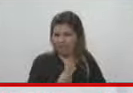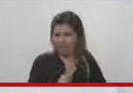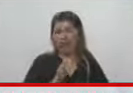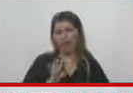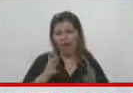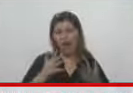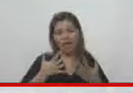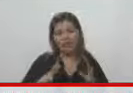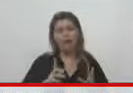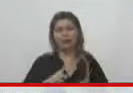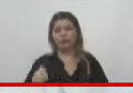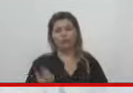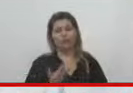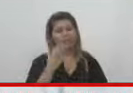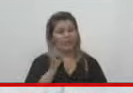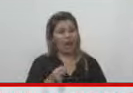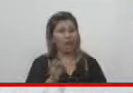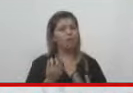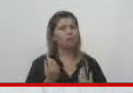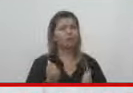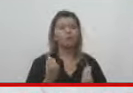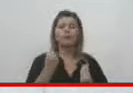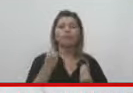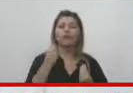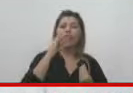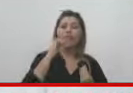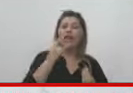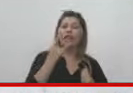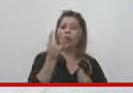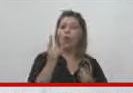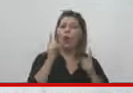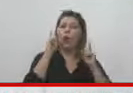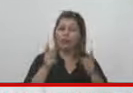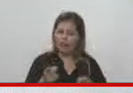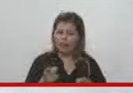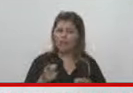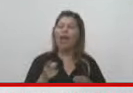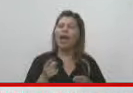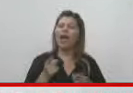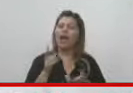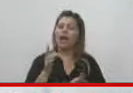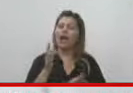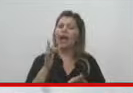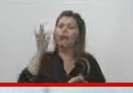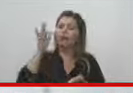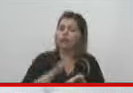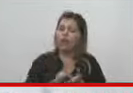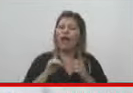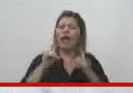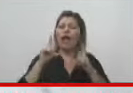sabemos que el DNU también versa sobre el Código Aduanero, que no